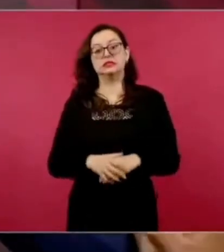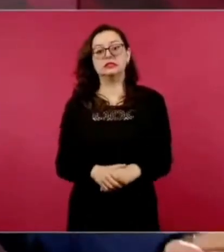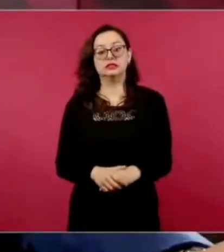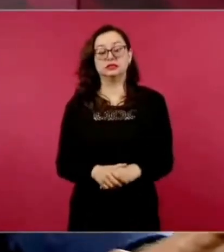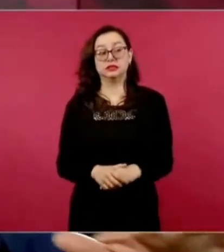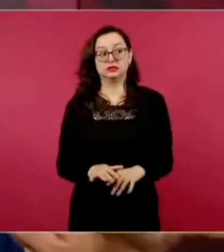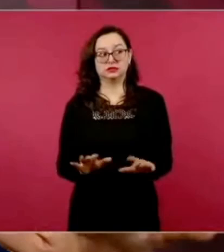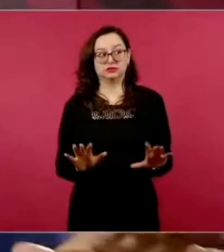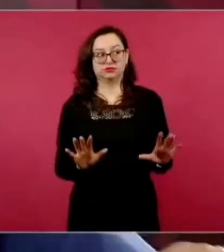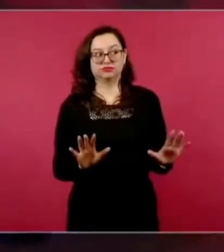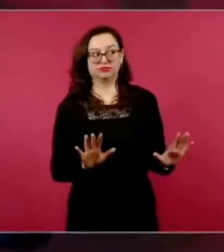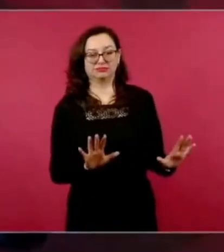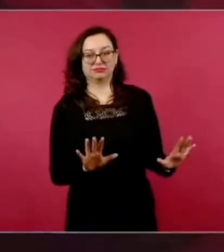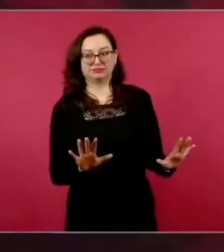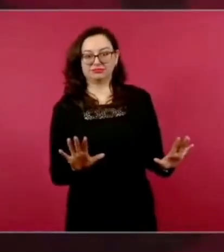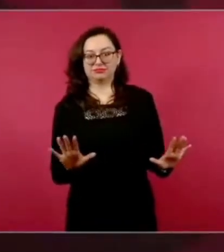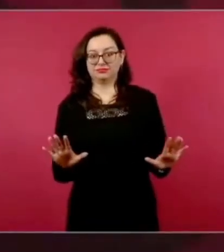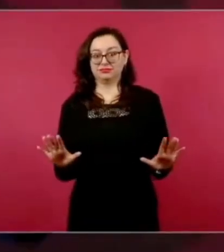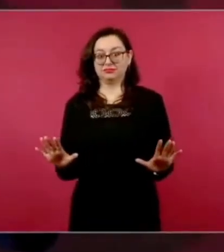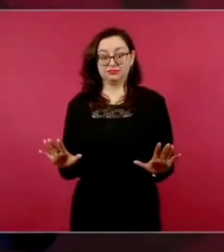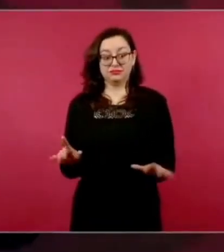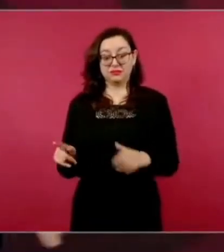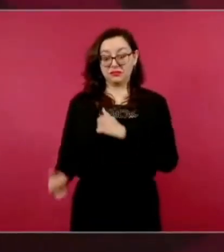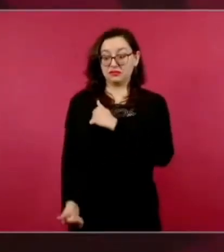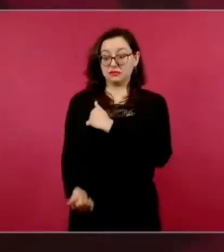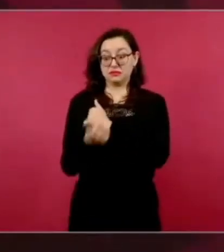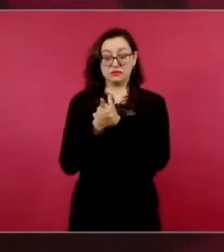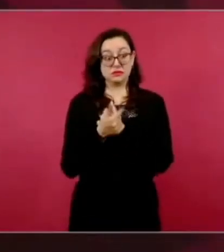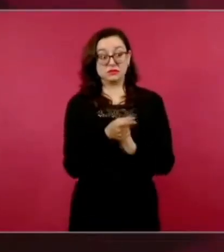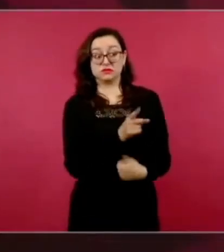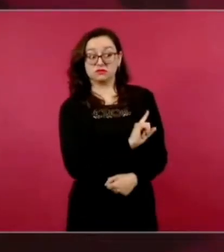Cuidadito, no te metas.